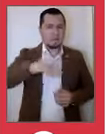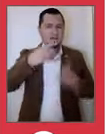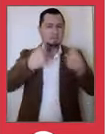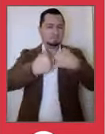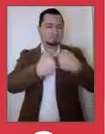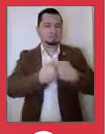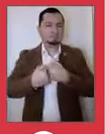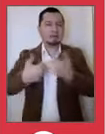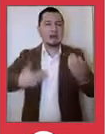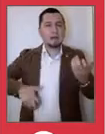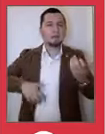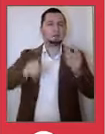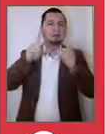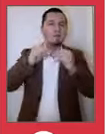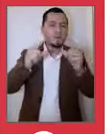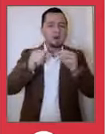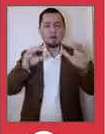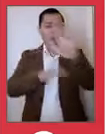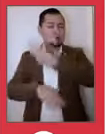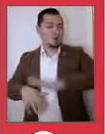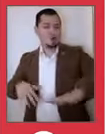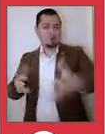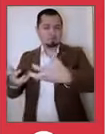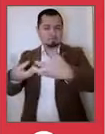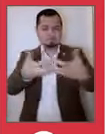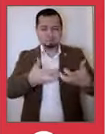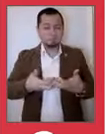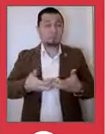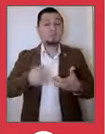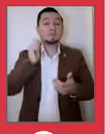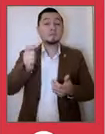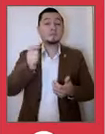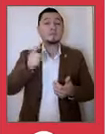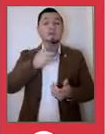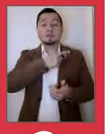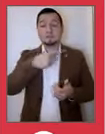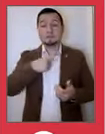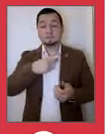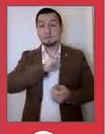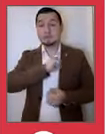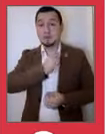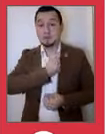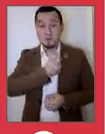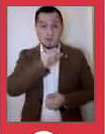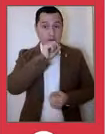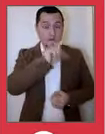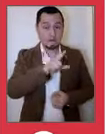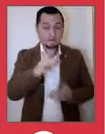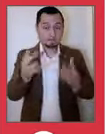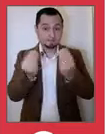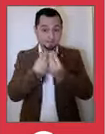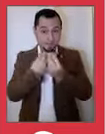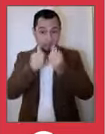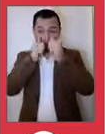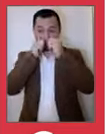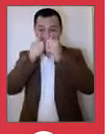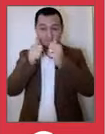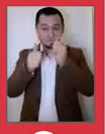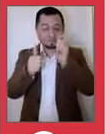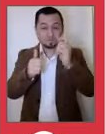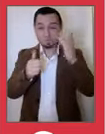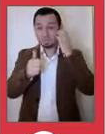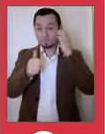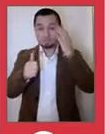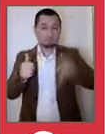de la ocupación hospitalaria en la ciudad primero que en el sistema de salud jalisco la la ocupación de las